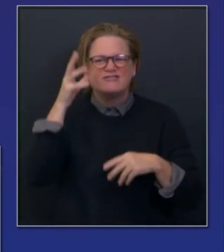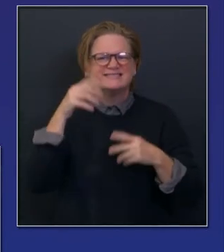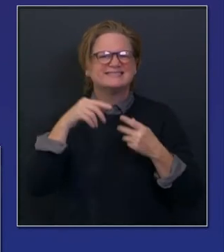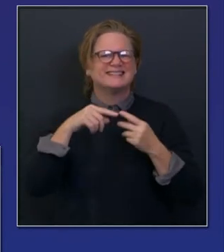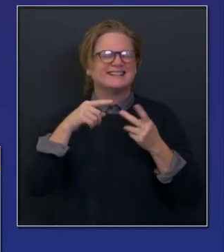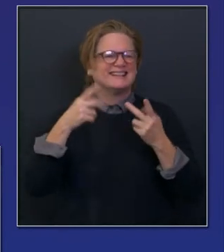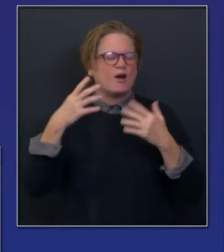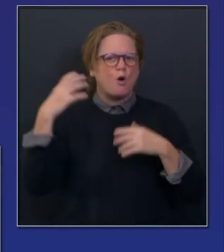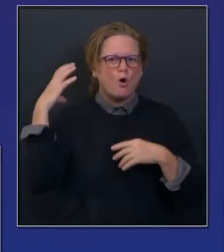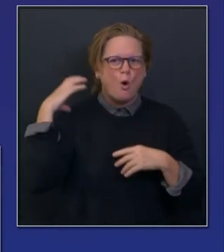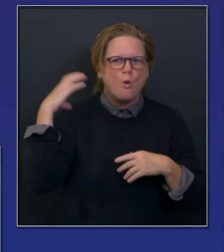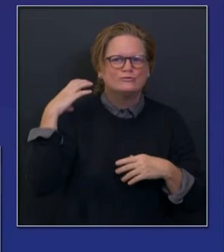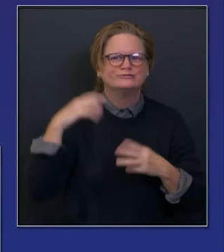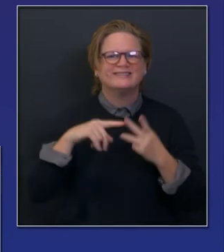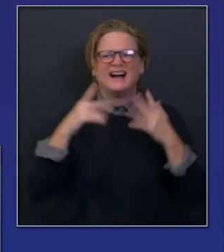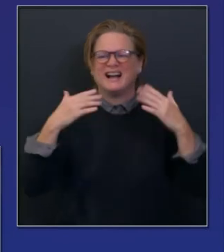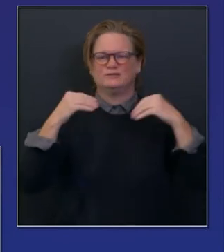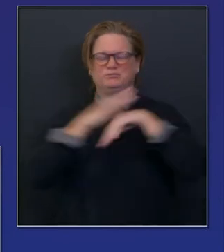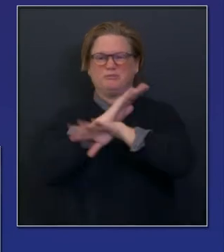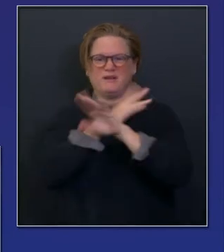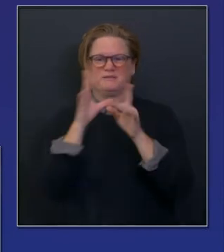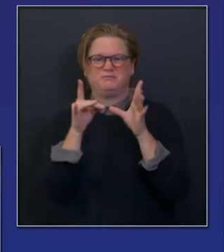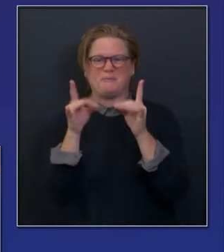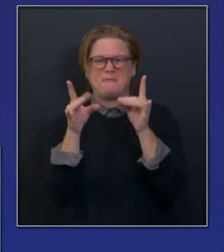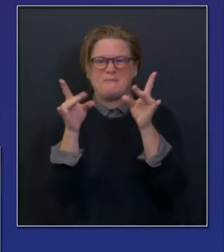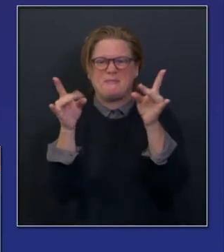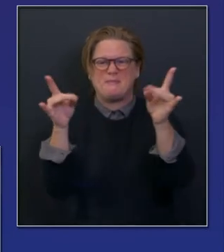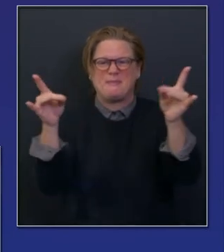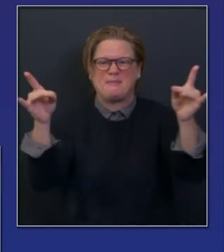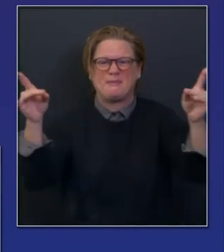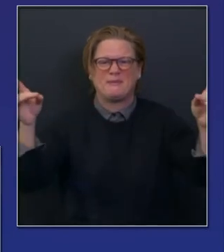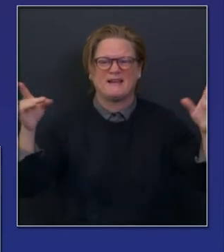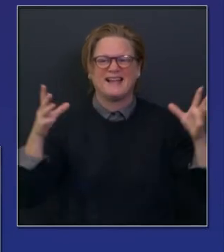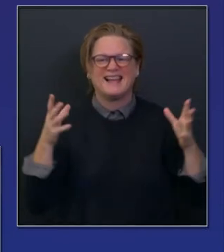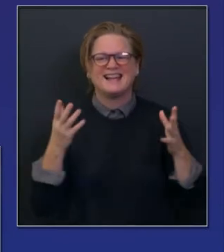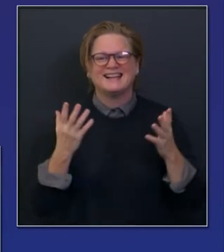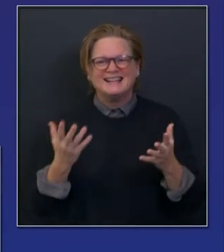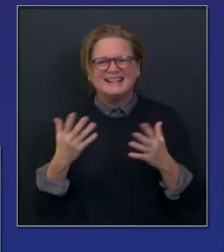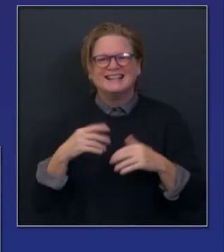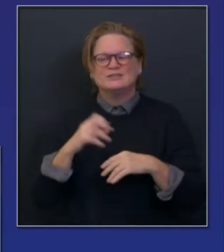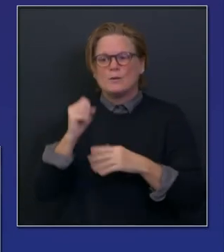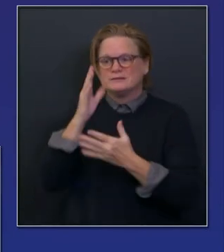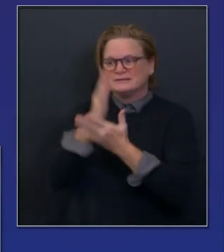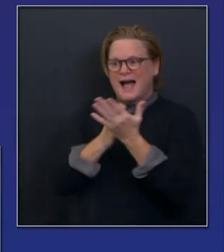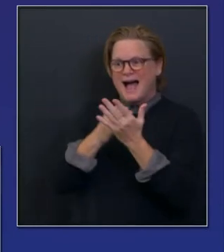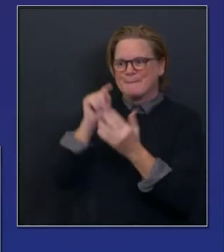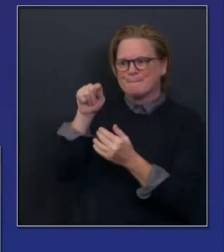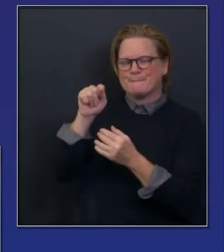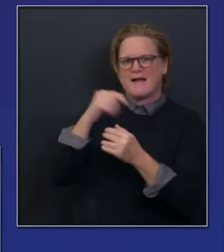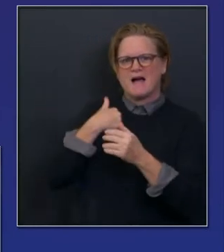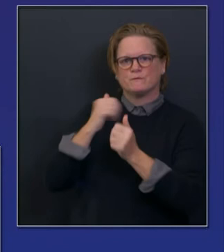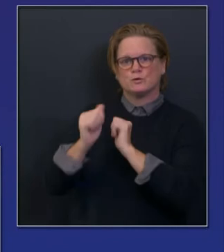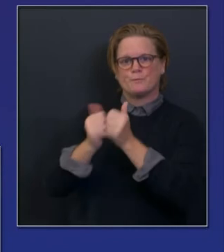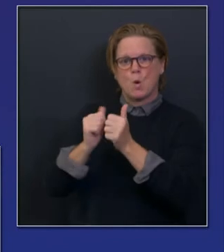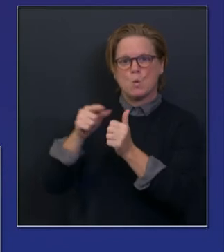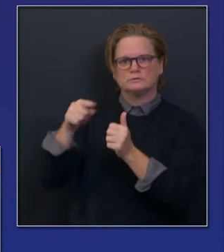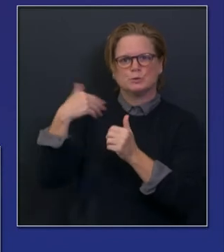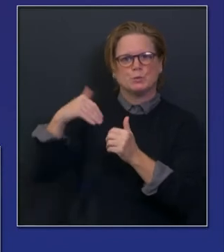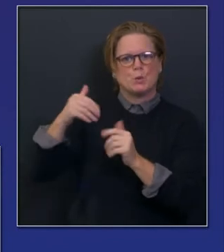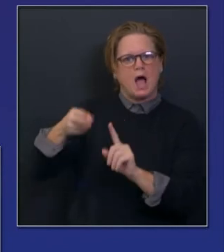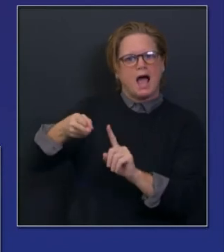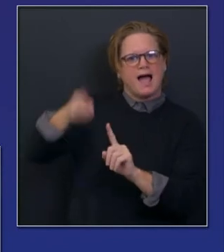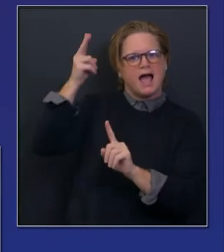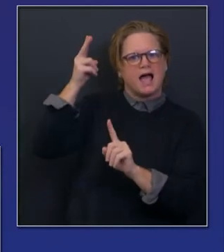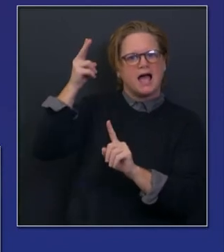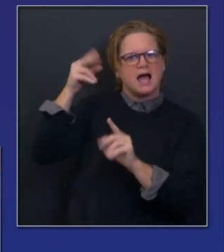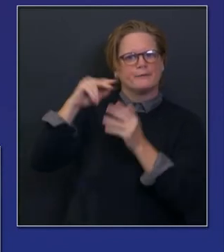que esto es prueba de que es de alto riesgo en ciertas actividades, con ciertas actividades. De modo